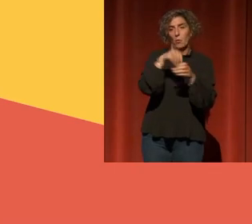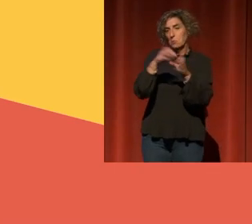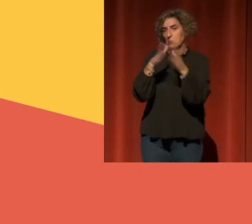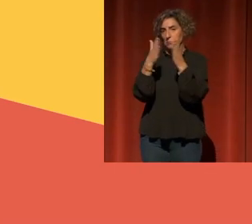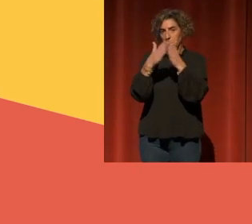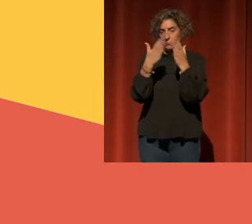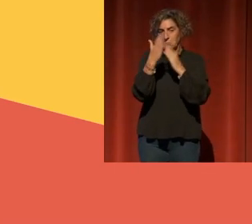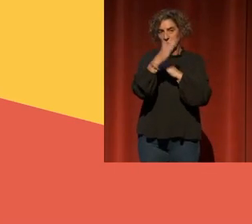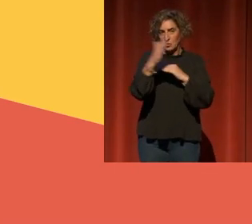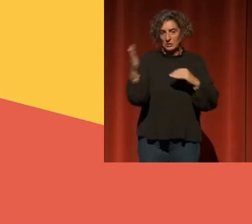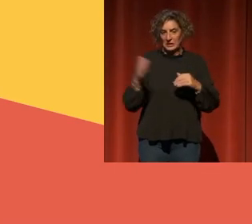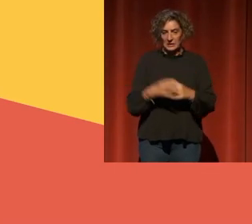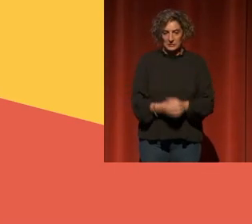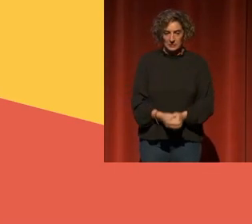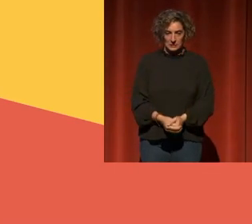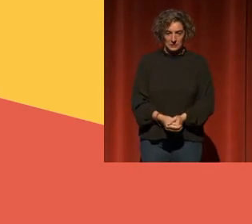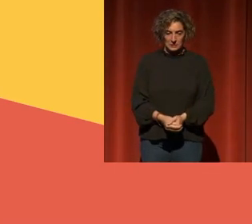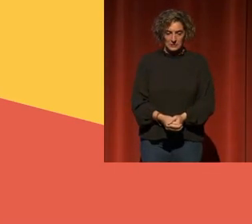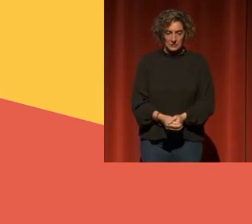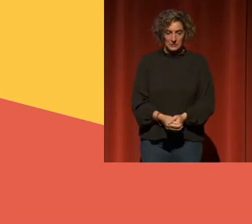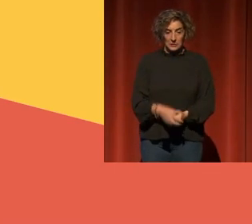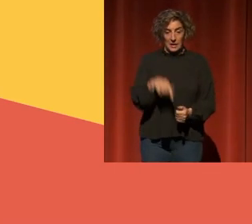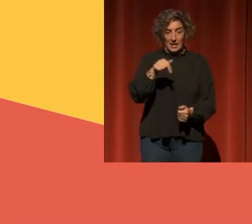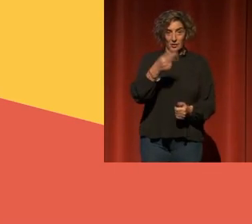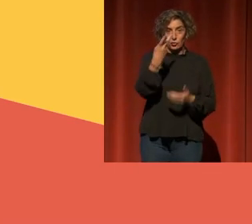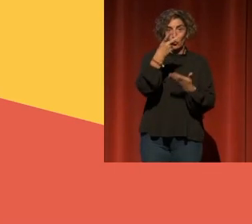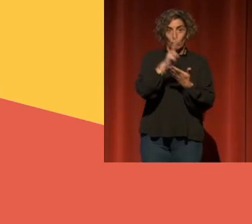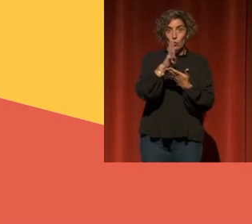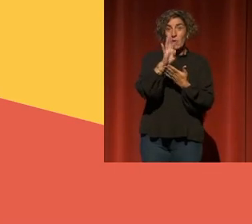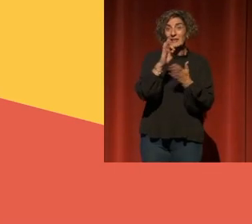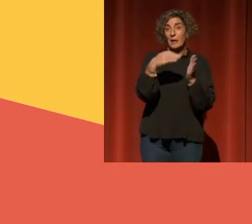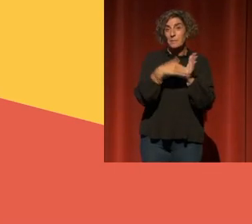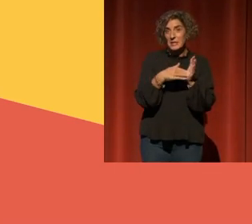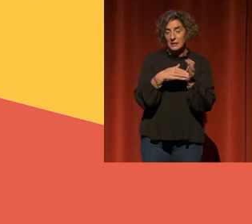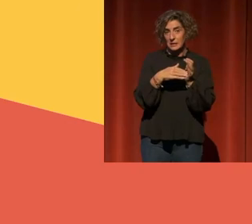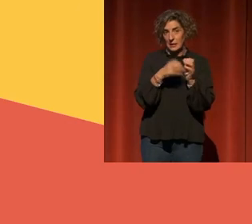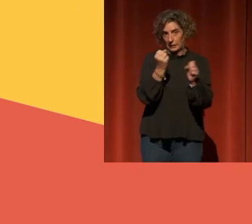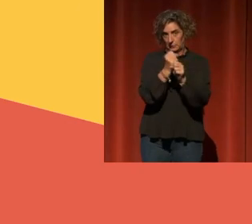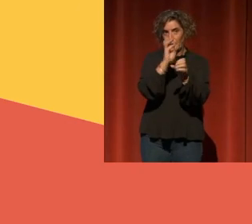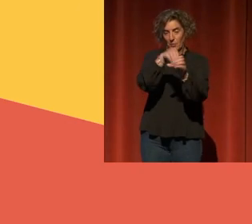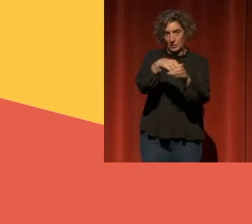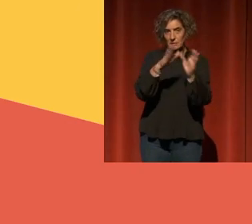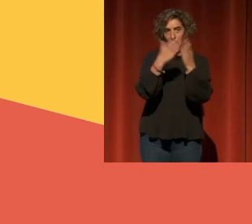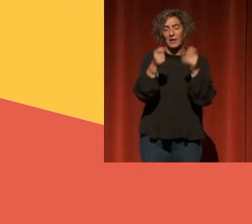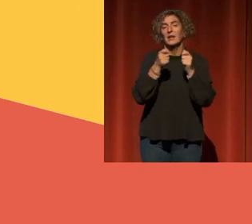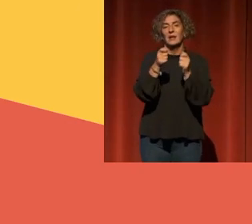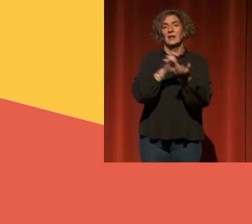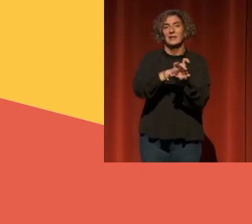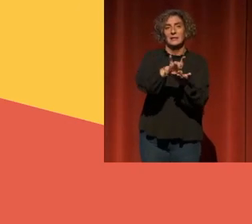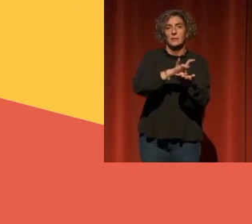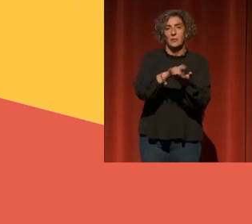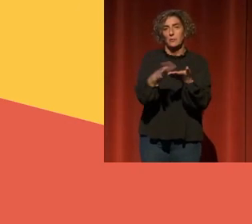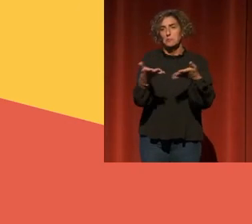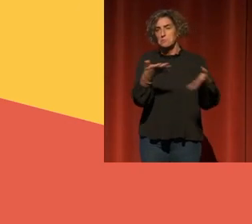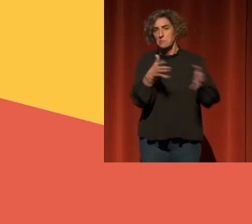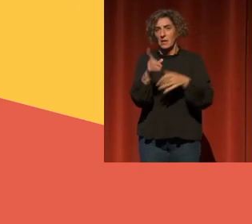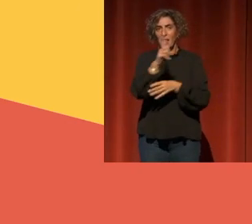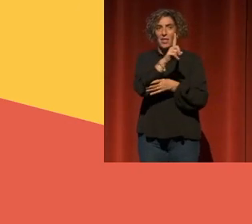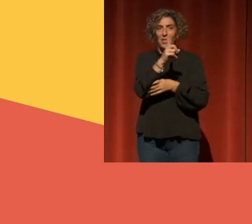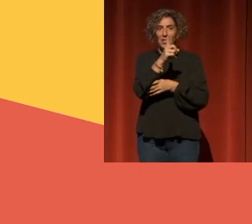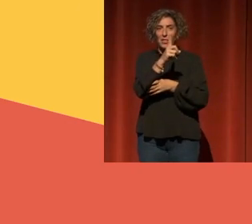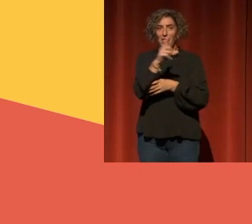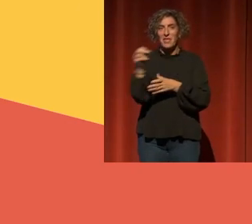Ah bueno pues estos 240,000 trabajadores en bibliotecas daban servicio a unos 100.000